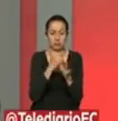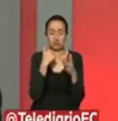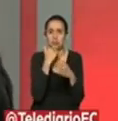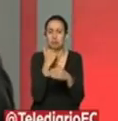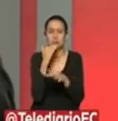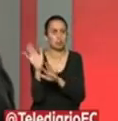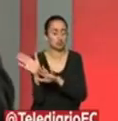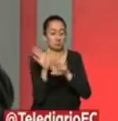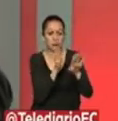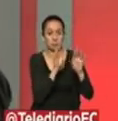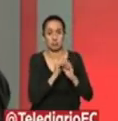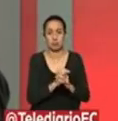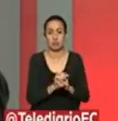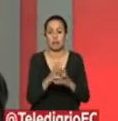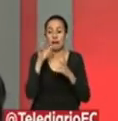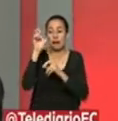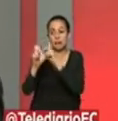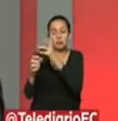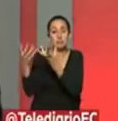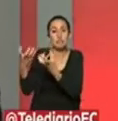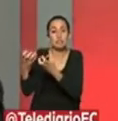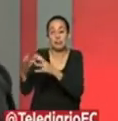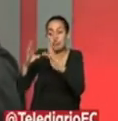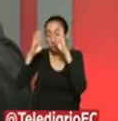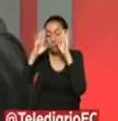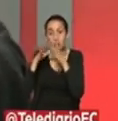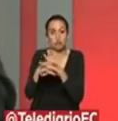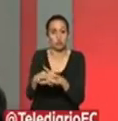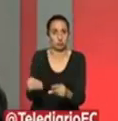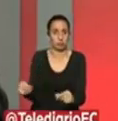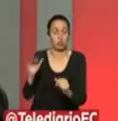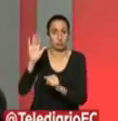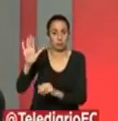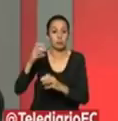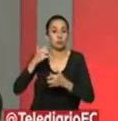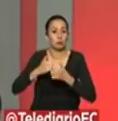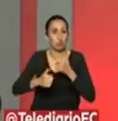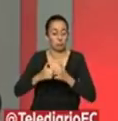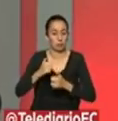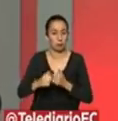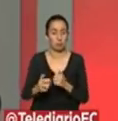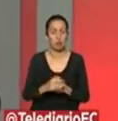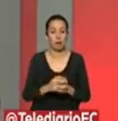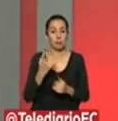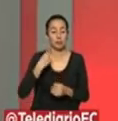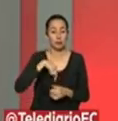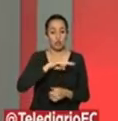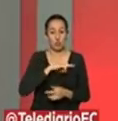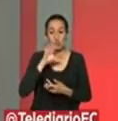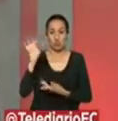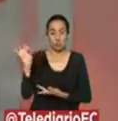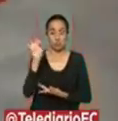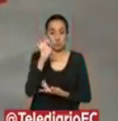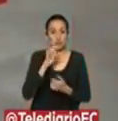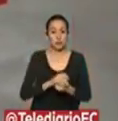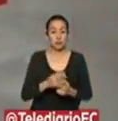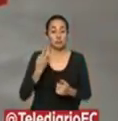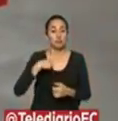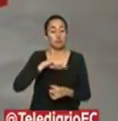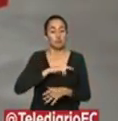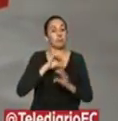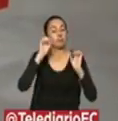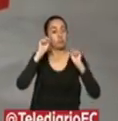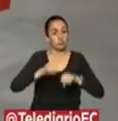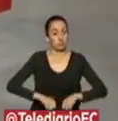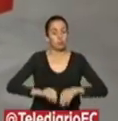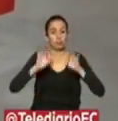diretes y problemas. No, no. A la gente lo que le interesa es que le solucione su problema. Y para eso nos eligieron. Y nosotros vamos a